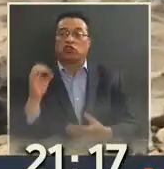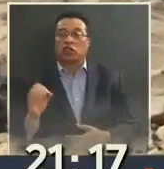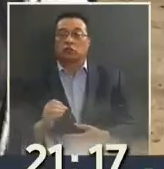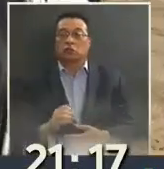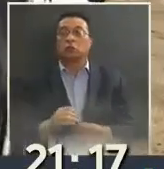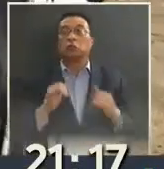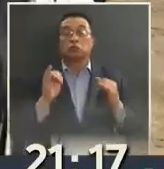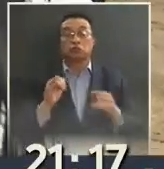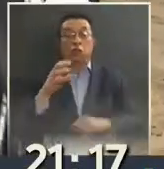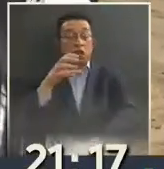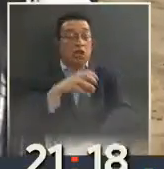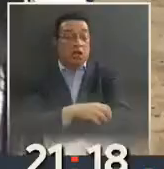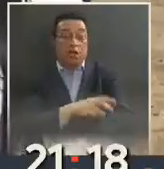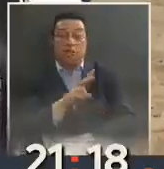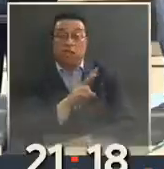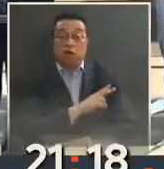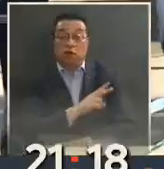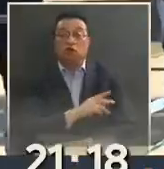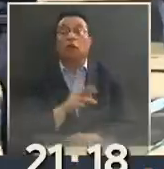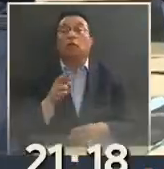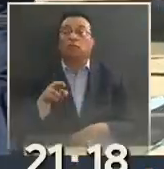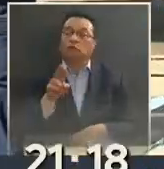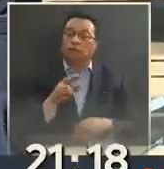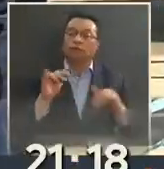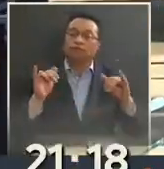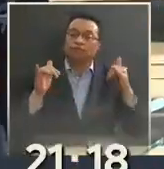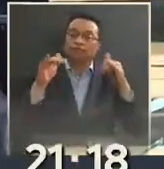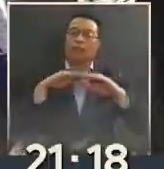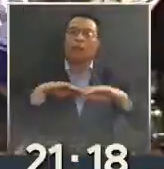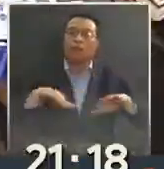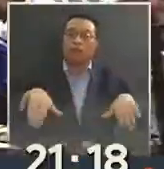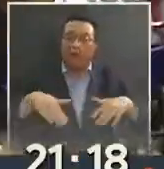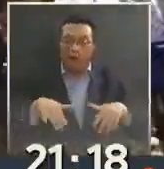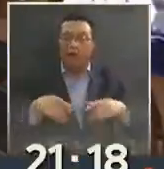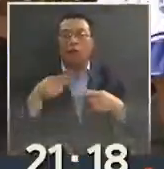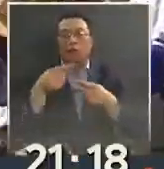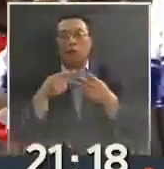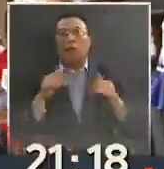región de Valparaíso no solo ha vuelto a disfrutar de sus playas y valles, sino